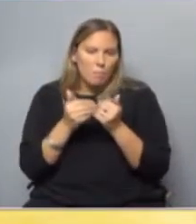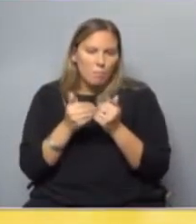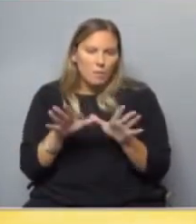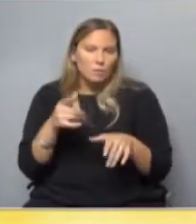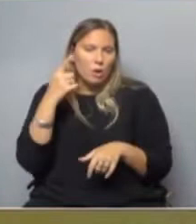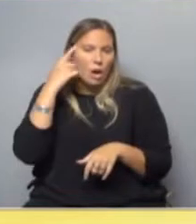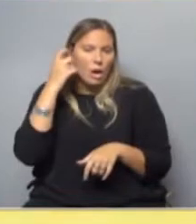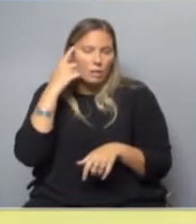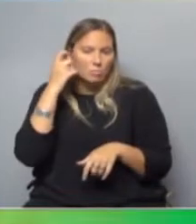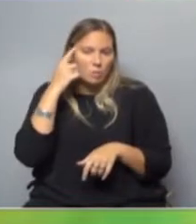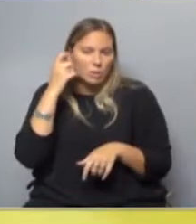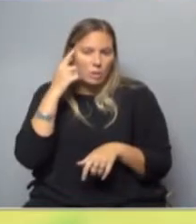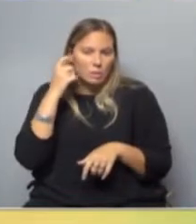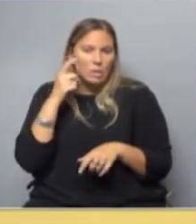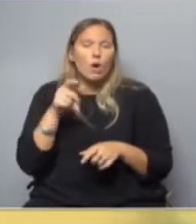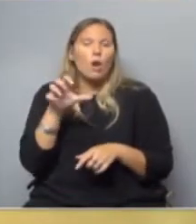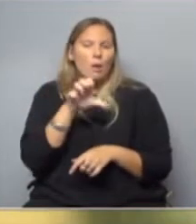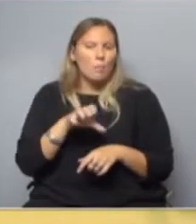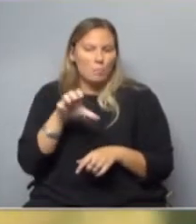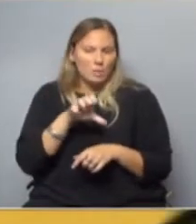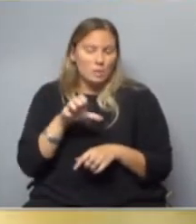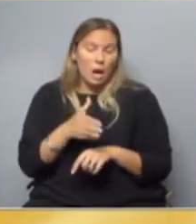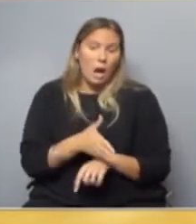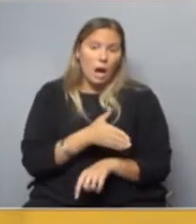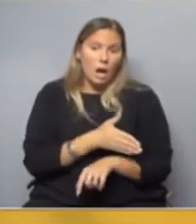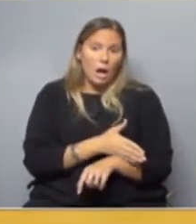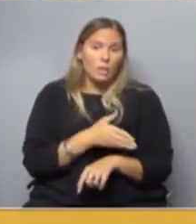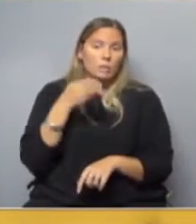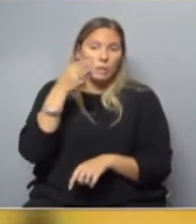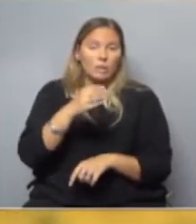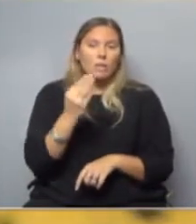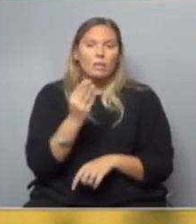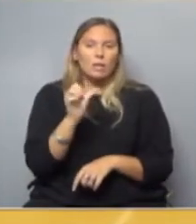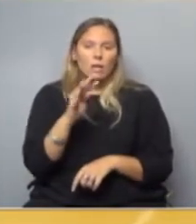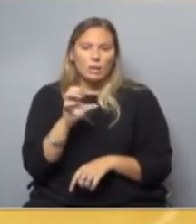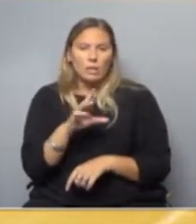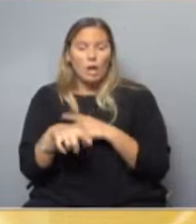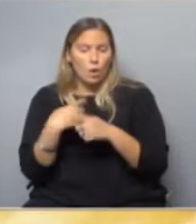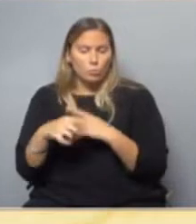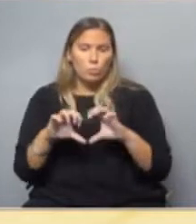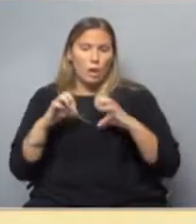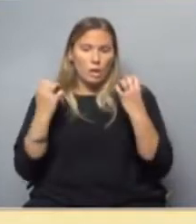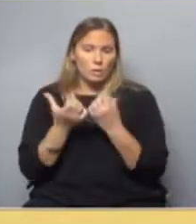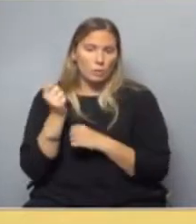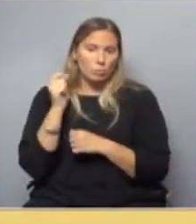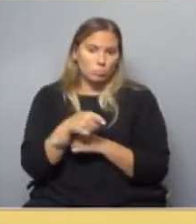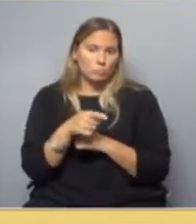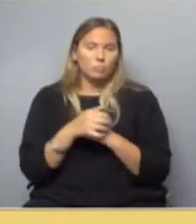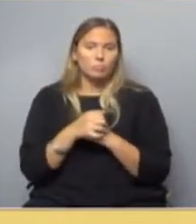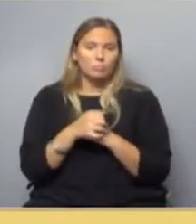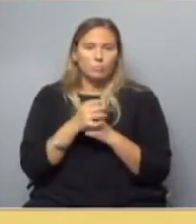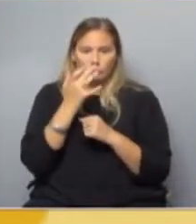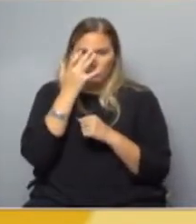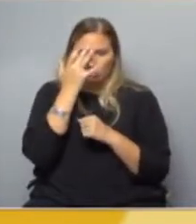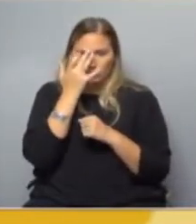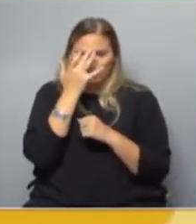experiencia con Schleich Bergermann Partner. Antes de ir a Qatar y continuar con los estadios para Qatar que recién mencionábamos.